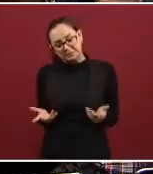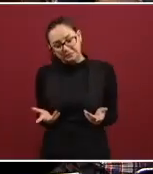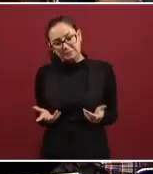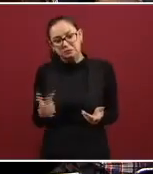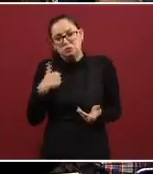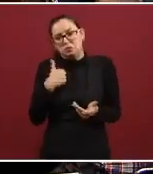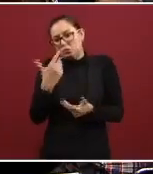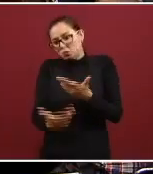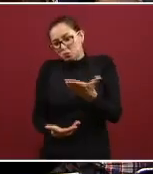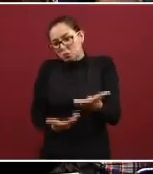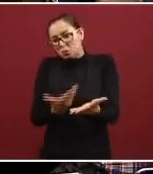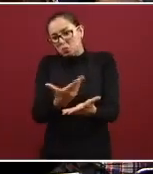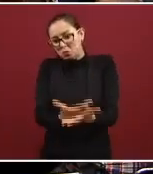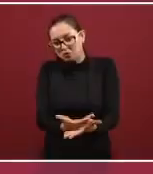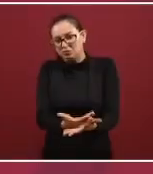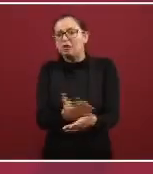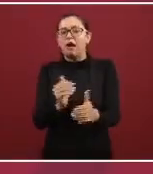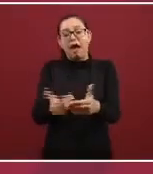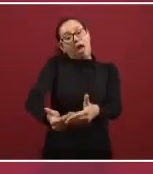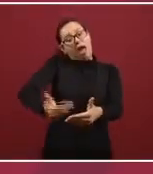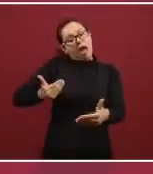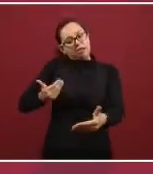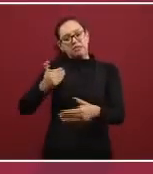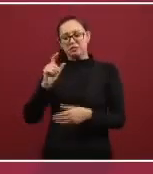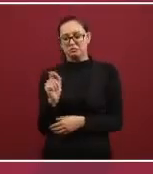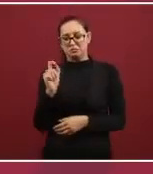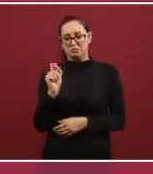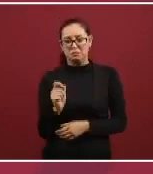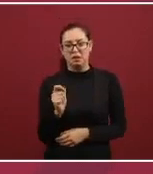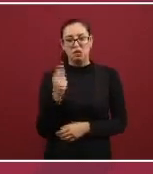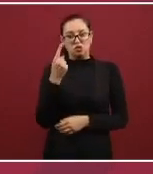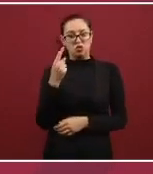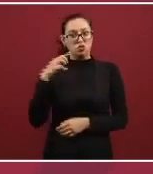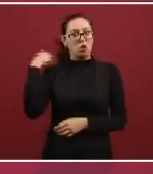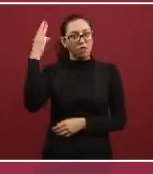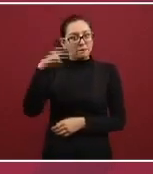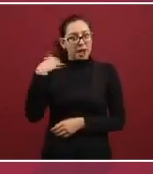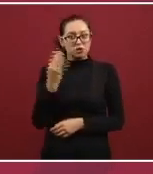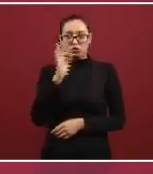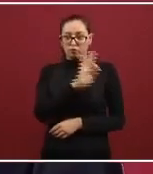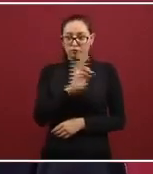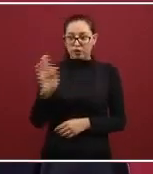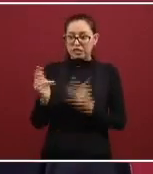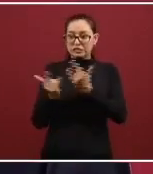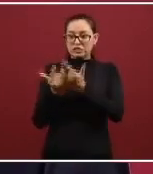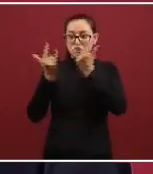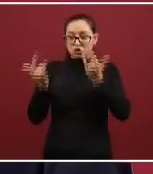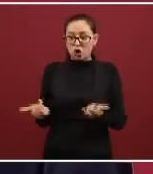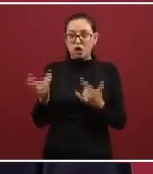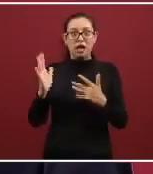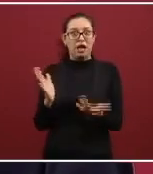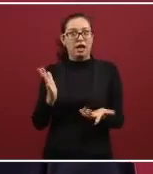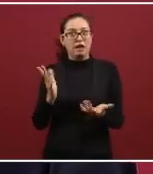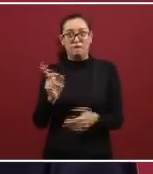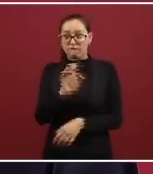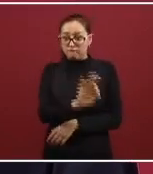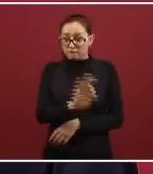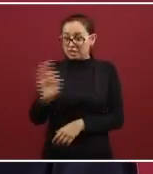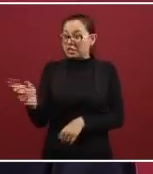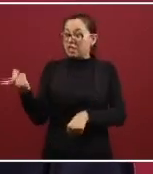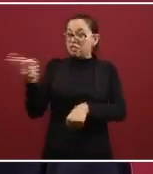propuse 21 de marzo, es una fecha histórica, cae domingo,